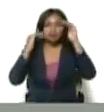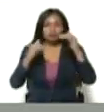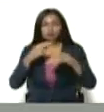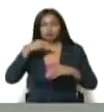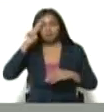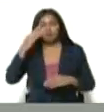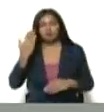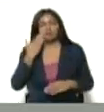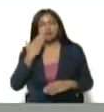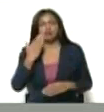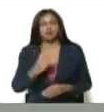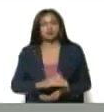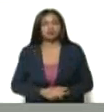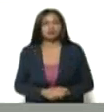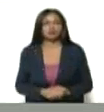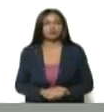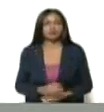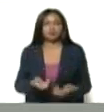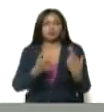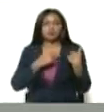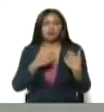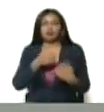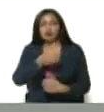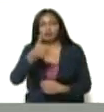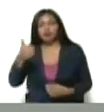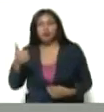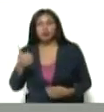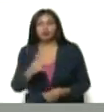padres, madres y representantes.